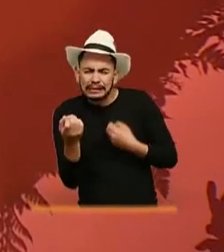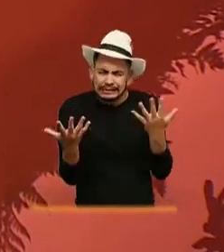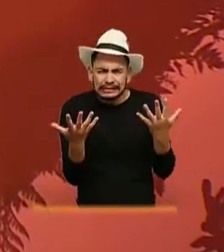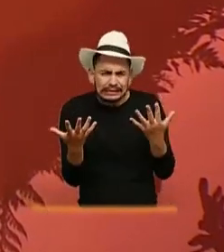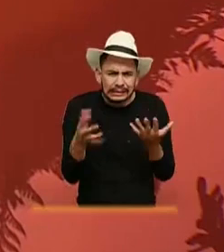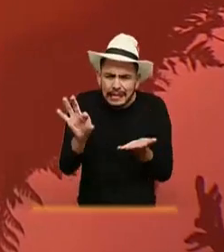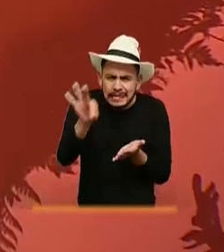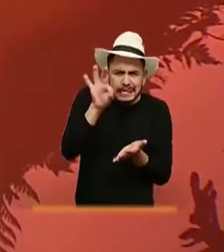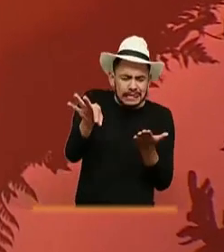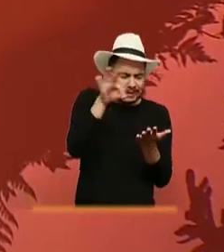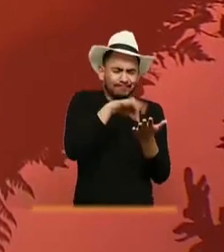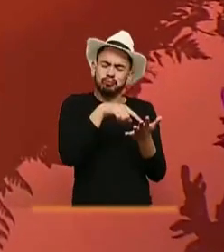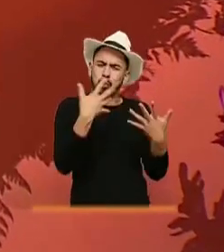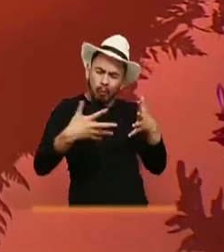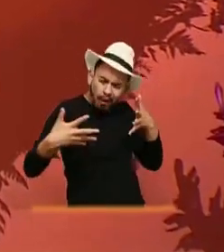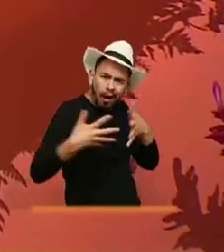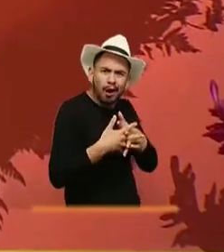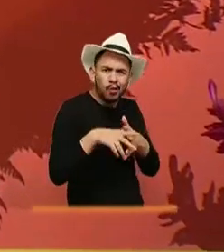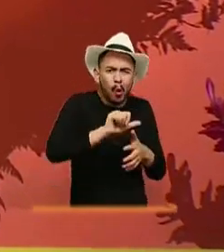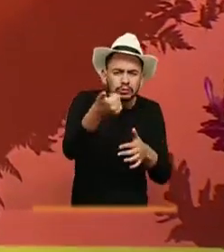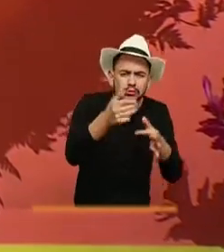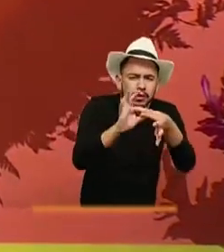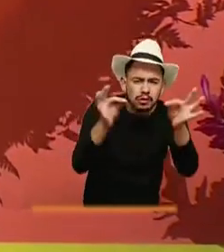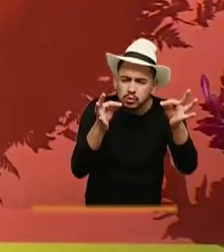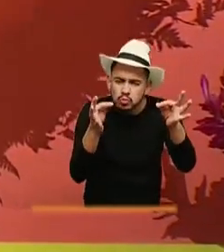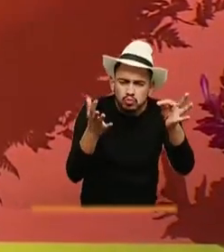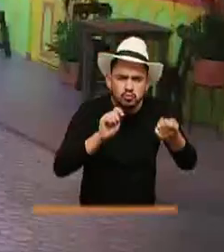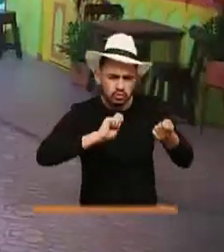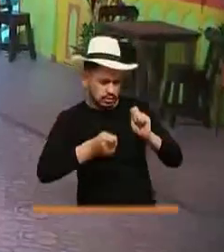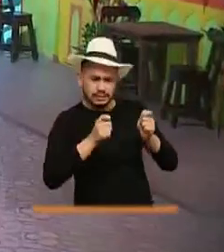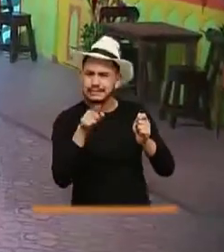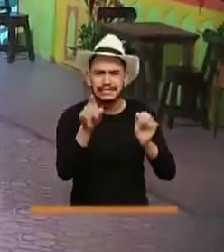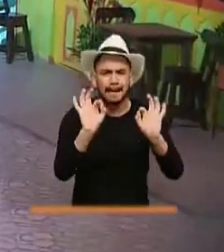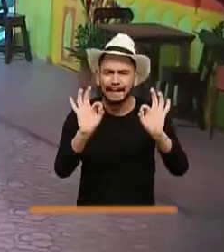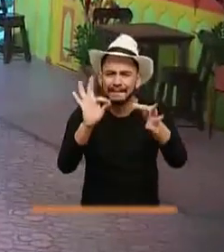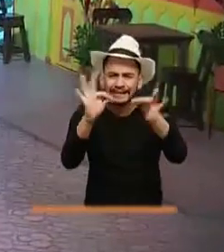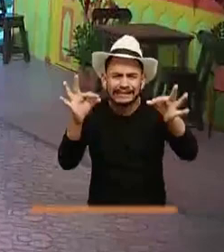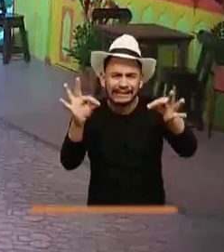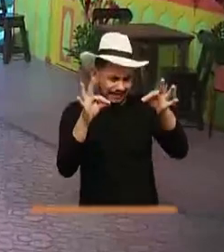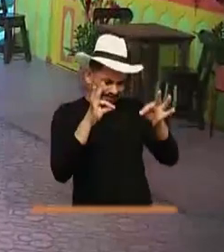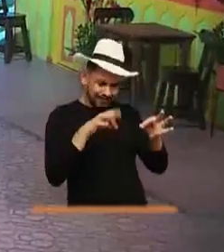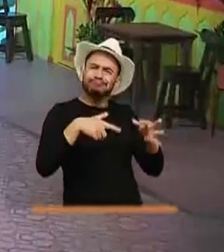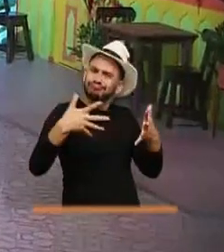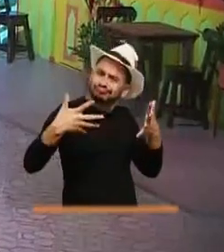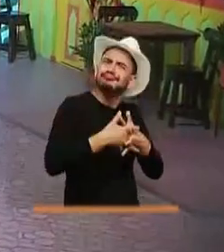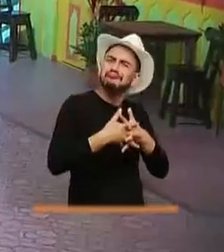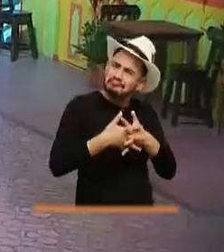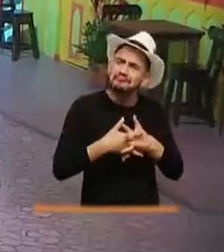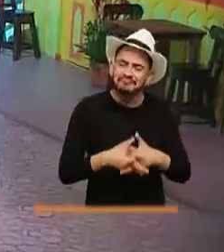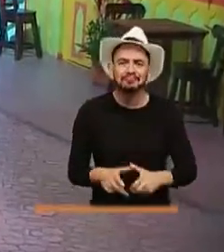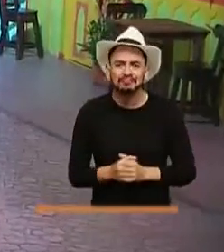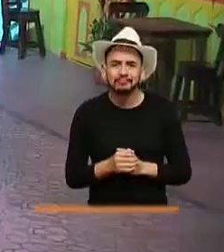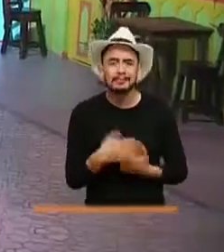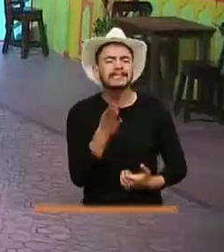y no pueden cambiar la frase por ningún motivo. Bueno, ¿quiénes van a ser entonces los primeros? Vamos con Aldo